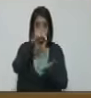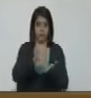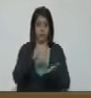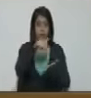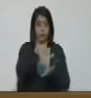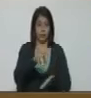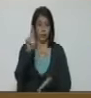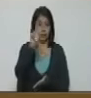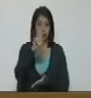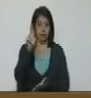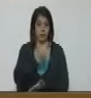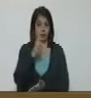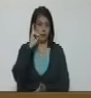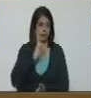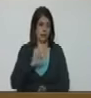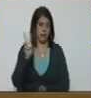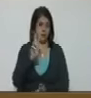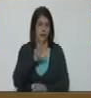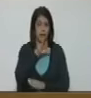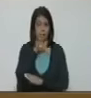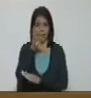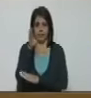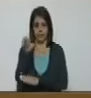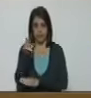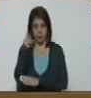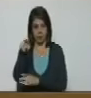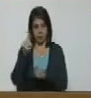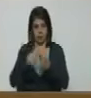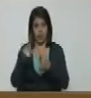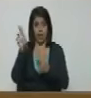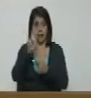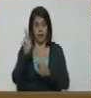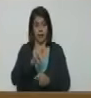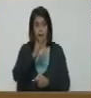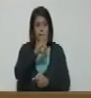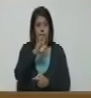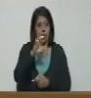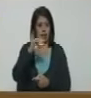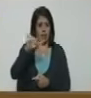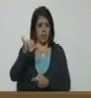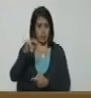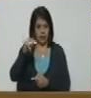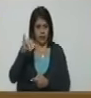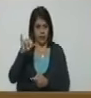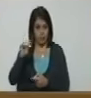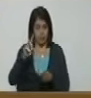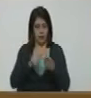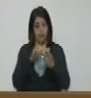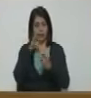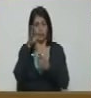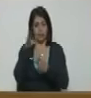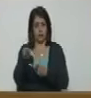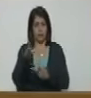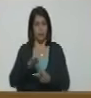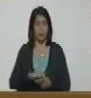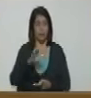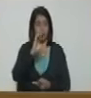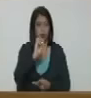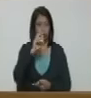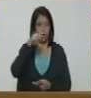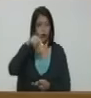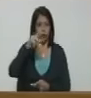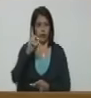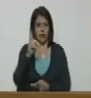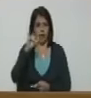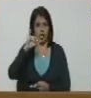plenipotenciario de la República Bolivariana de Venezuela ante la República de Benín, concurrente ante la República de Côte